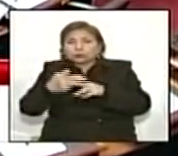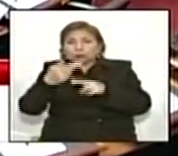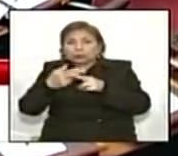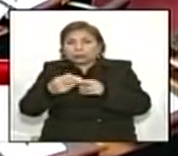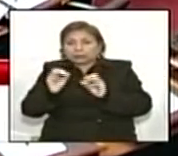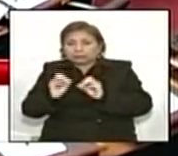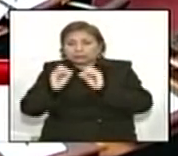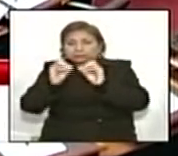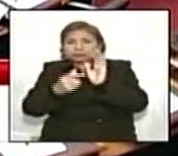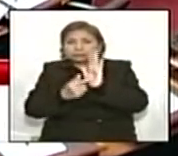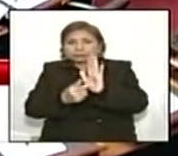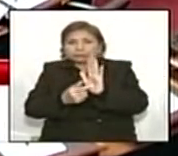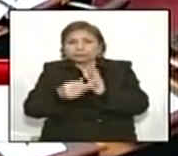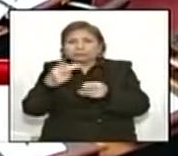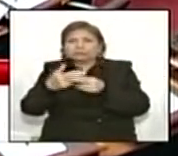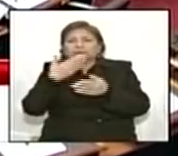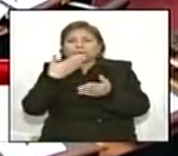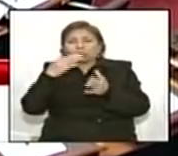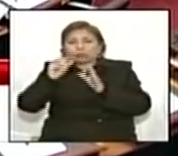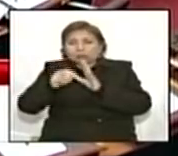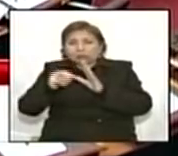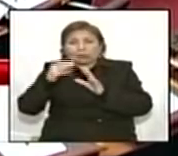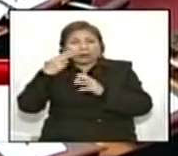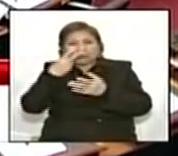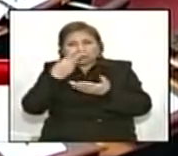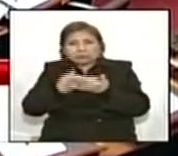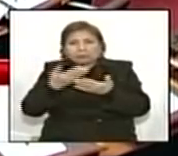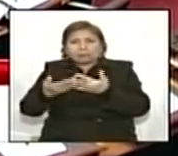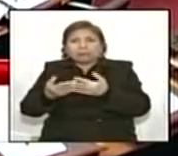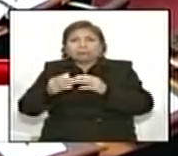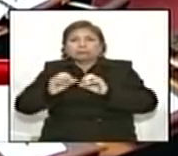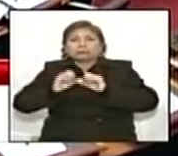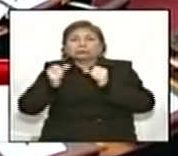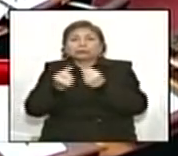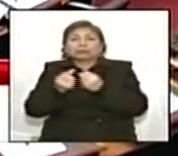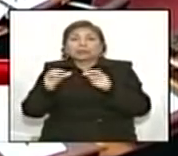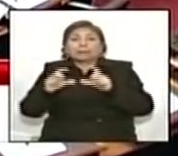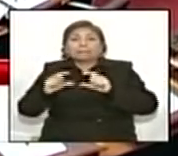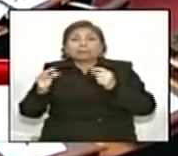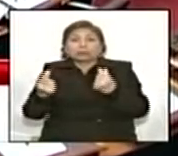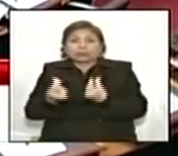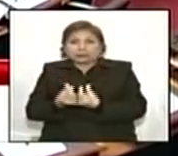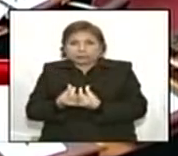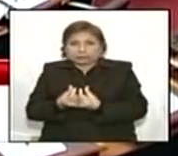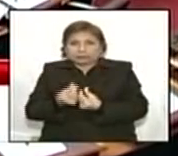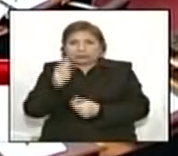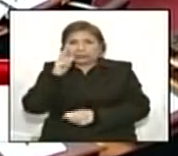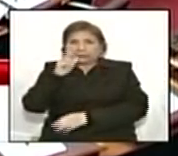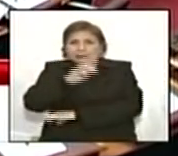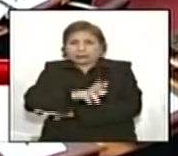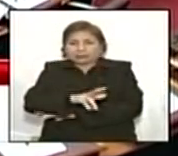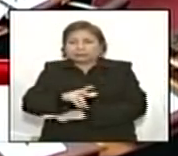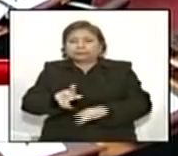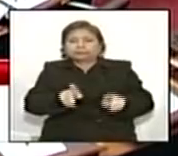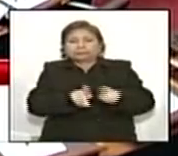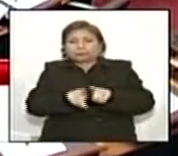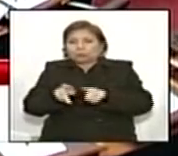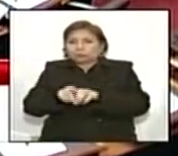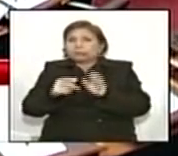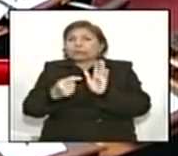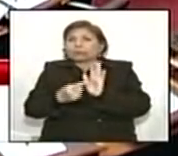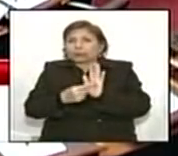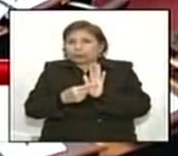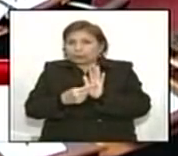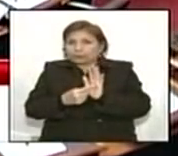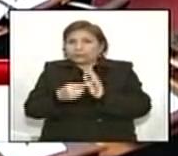presidencia expresarse en el menor plazo. No creo que sin duda deja al presidente al margen de lo que vaya a pasar en